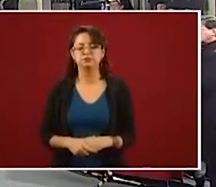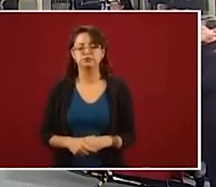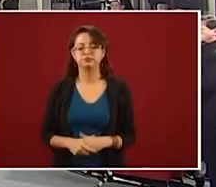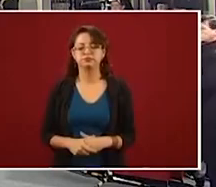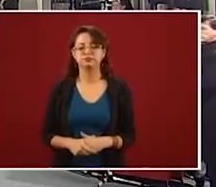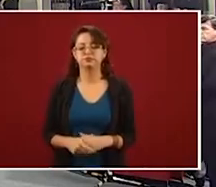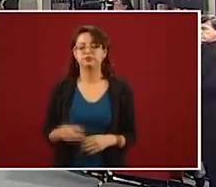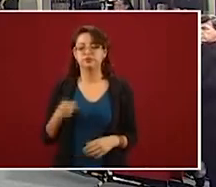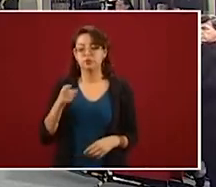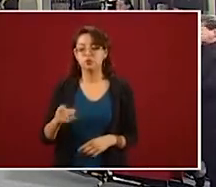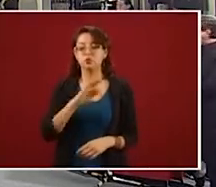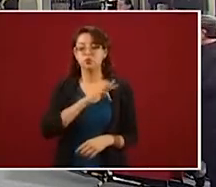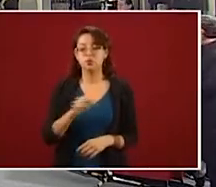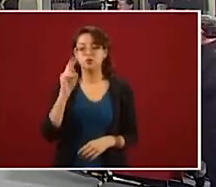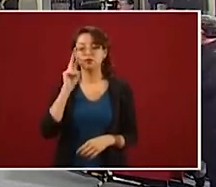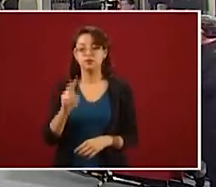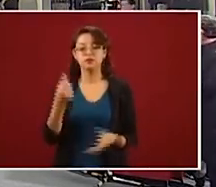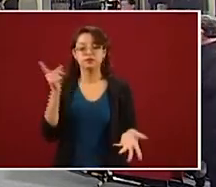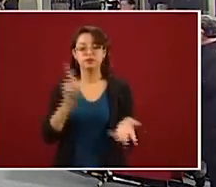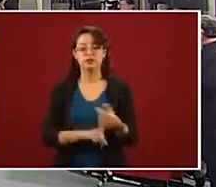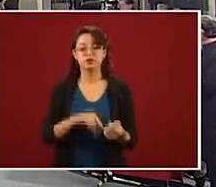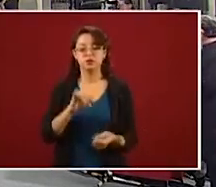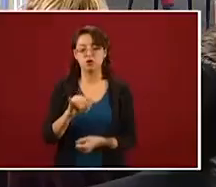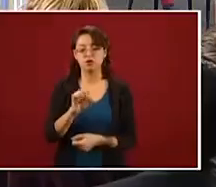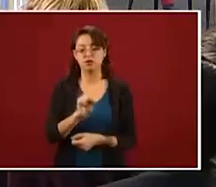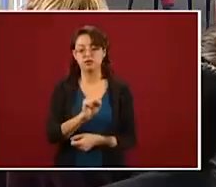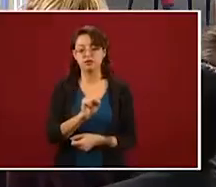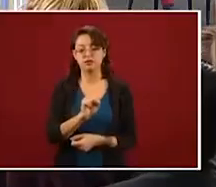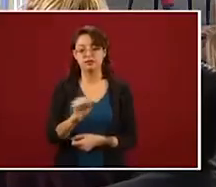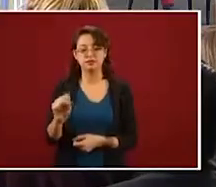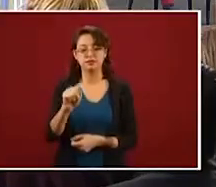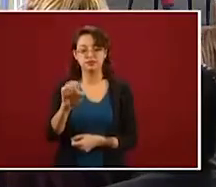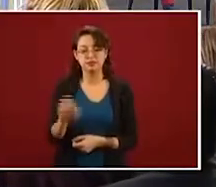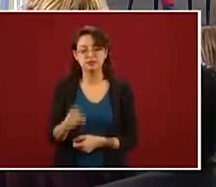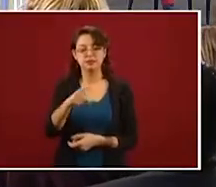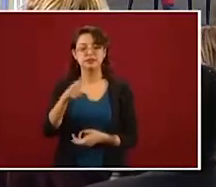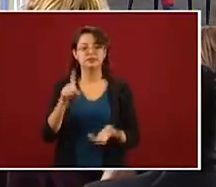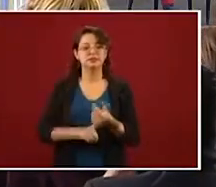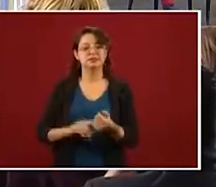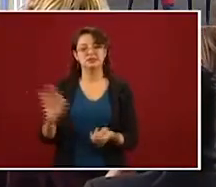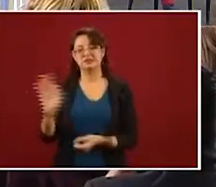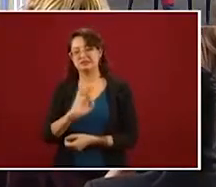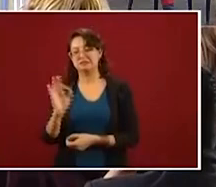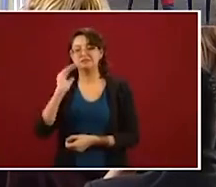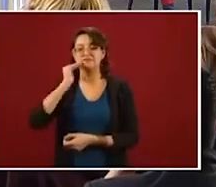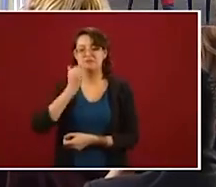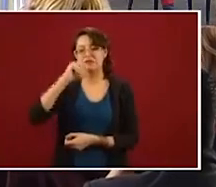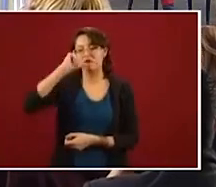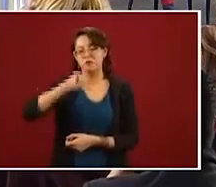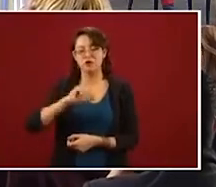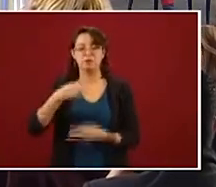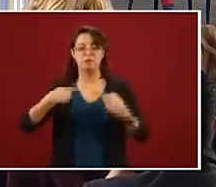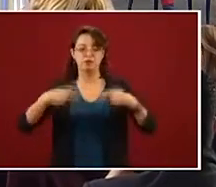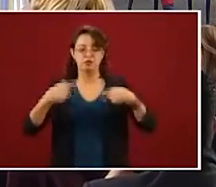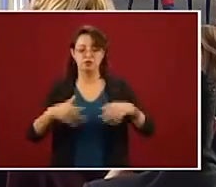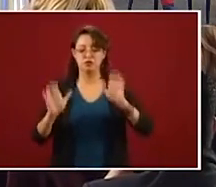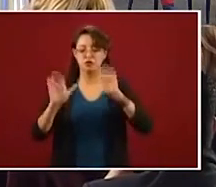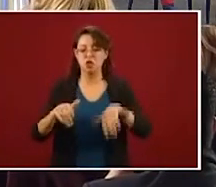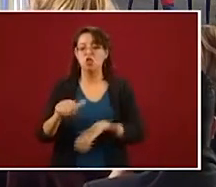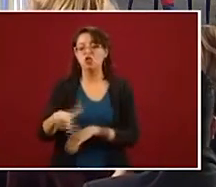tengo señalado, pero es el ISSSTE, tenemos investigaciones sobre presuntas irregularidades en contrataciones públicas por